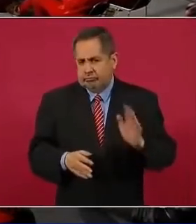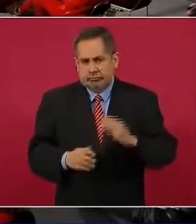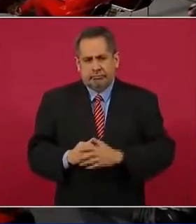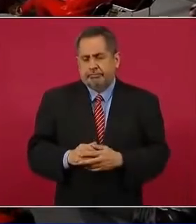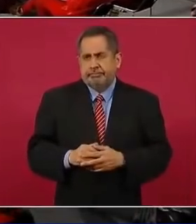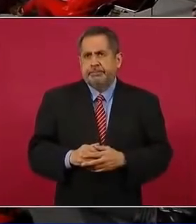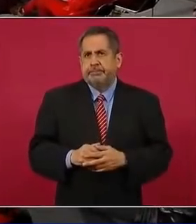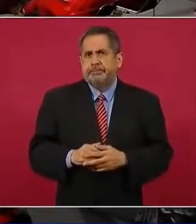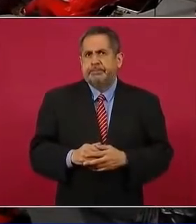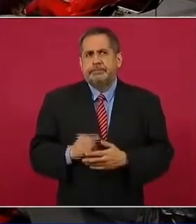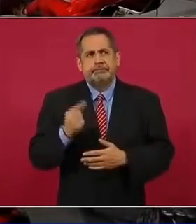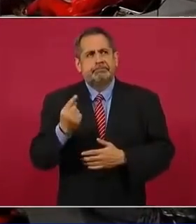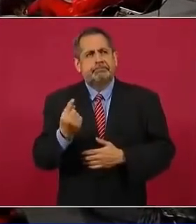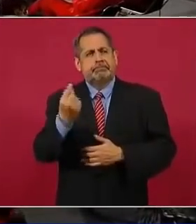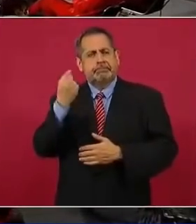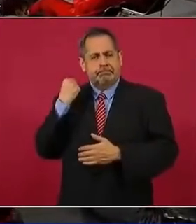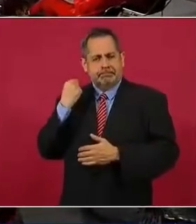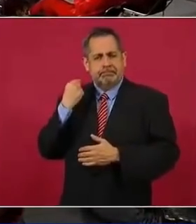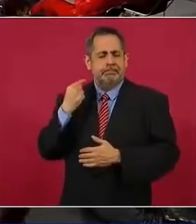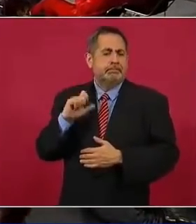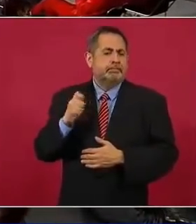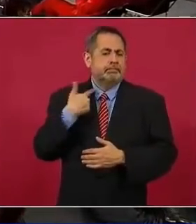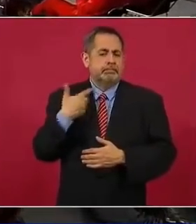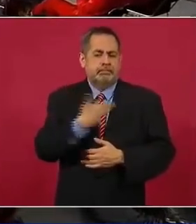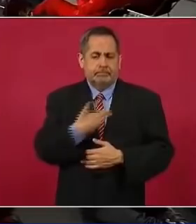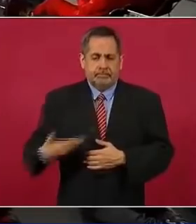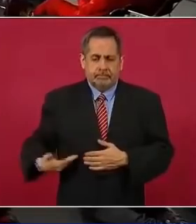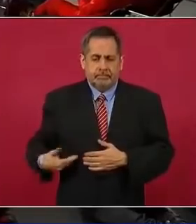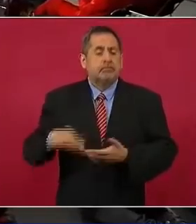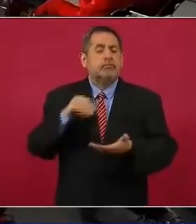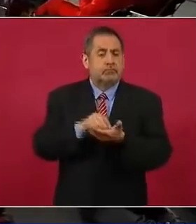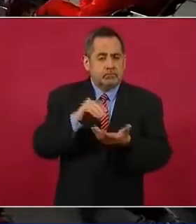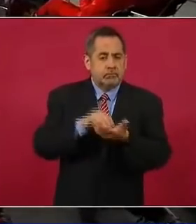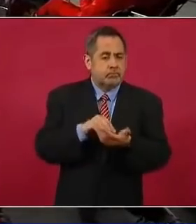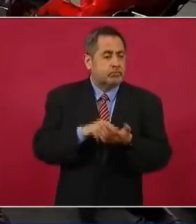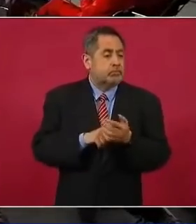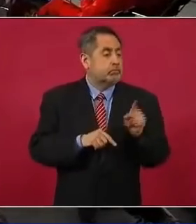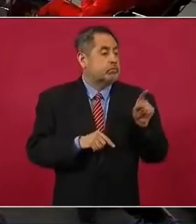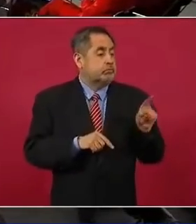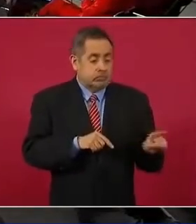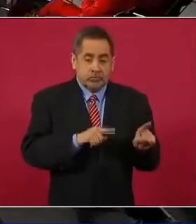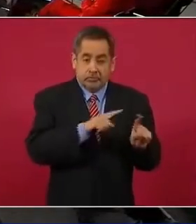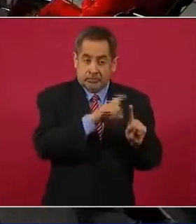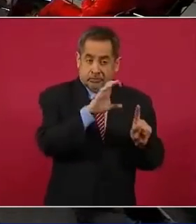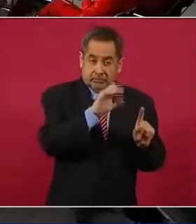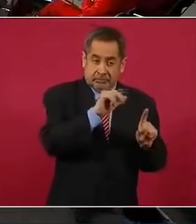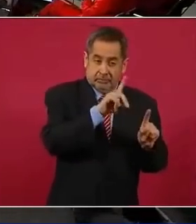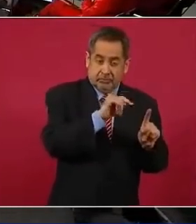Todavía hasta el sexenio pasado le recomendó al presidente Peña